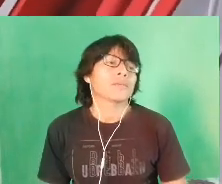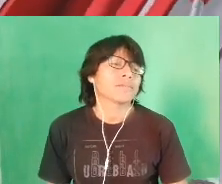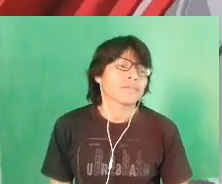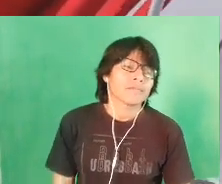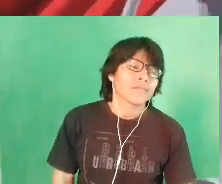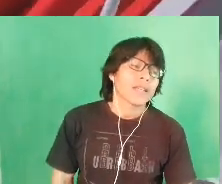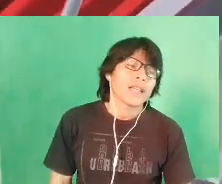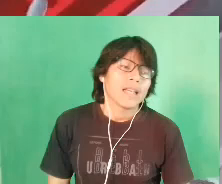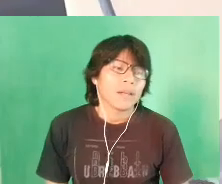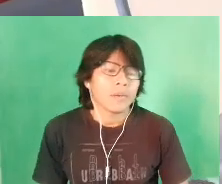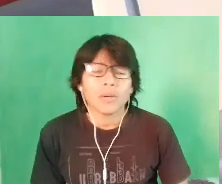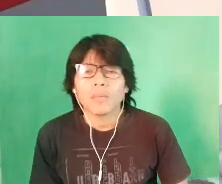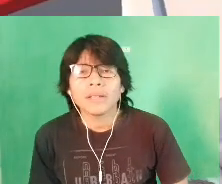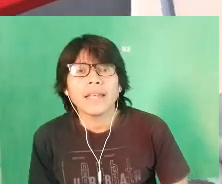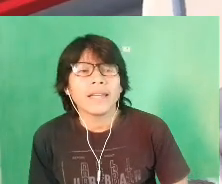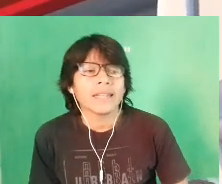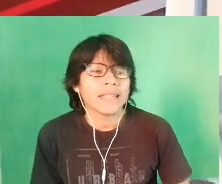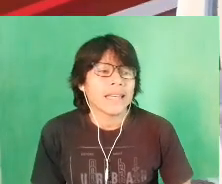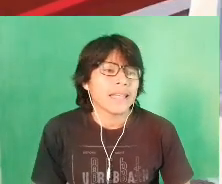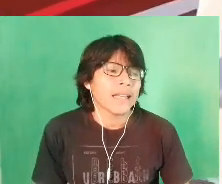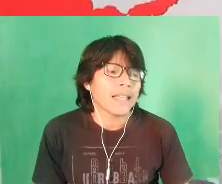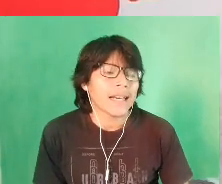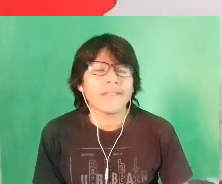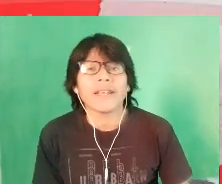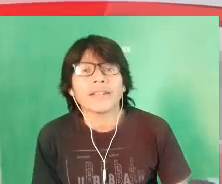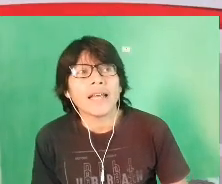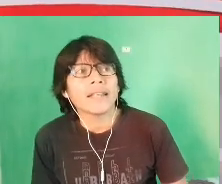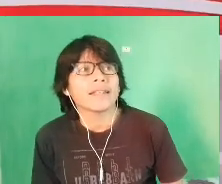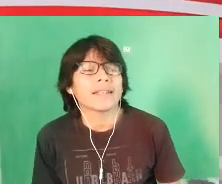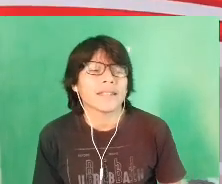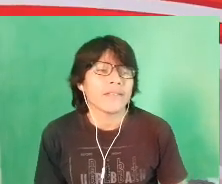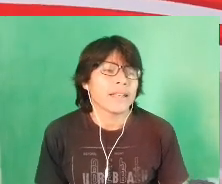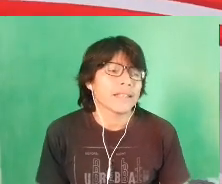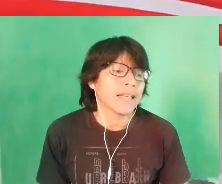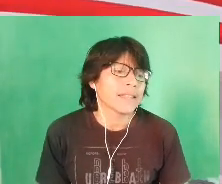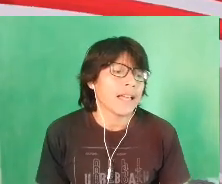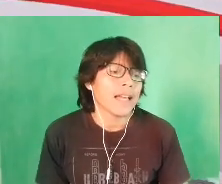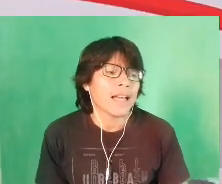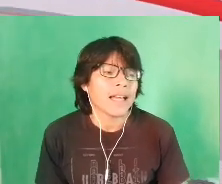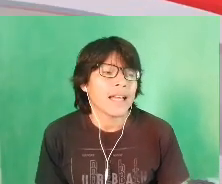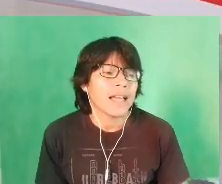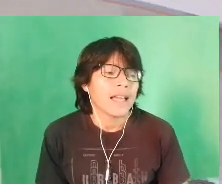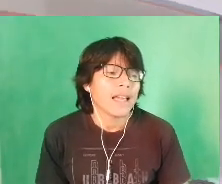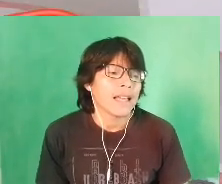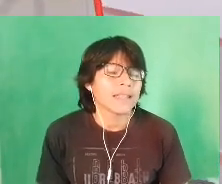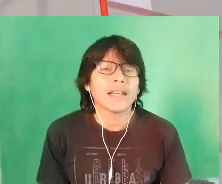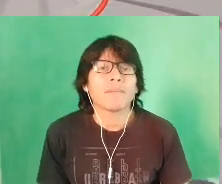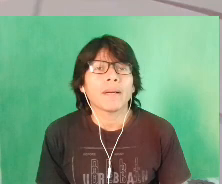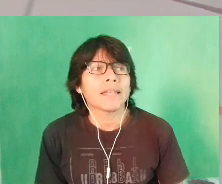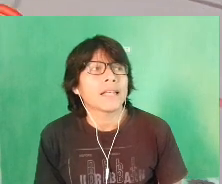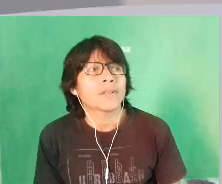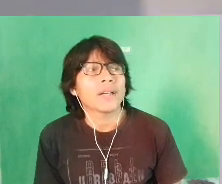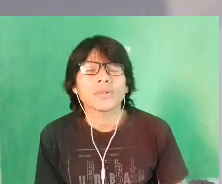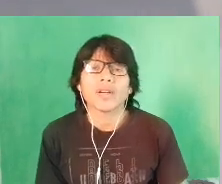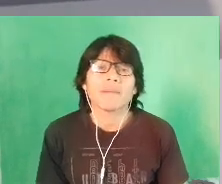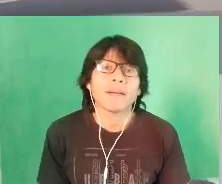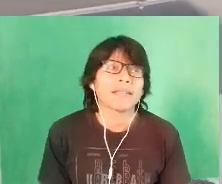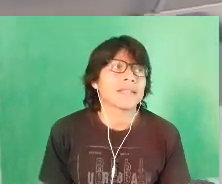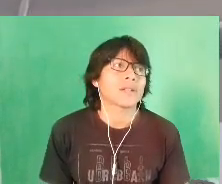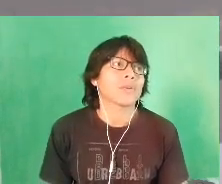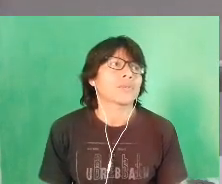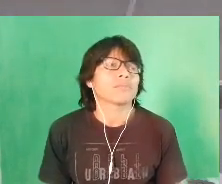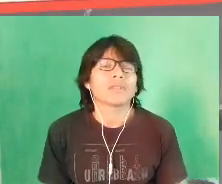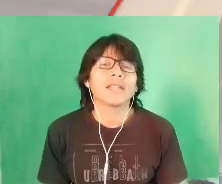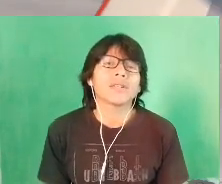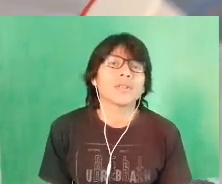mayores, pero como es la derecha que quiere reventar y desestabilizar esta campaña electoral, son